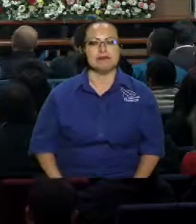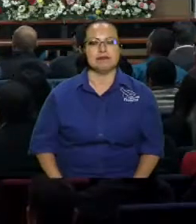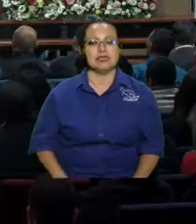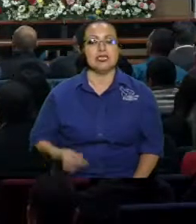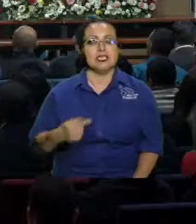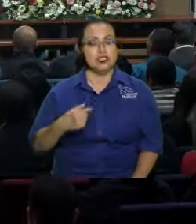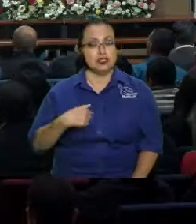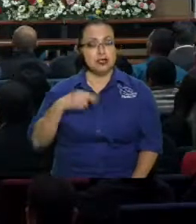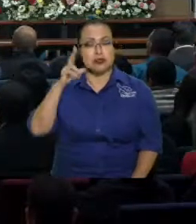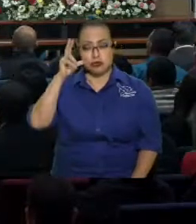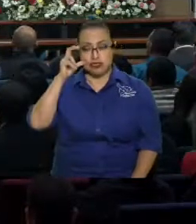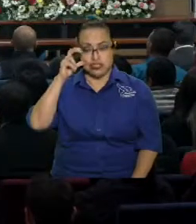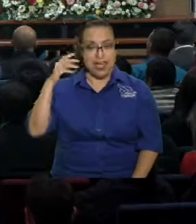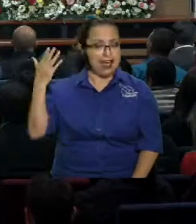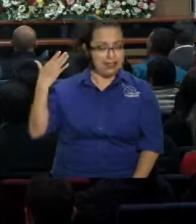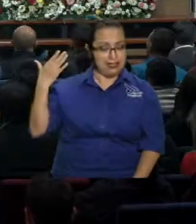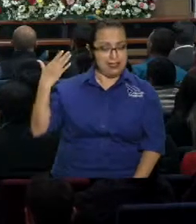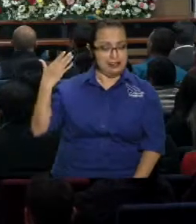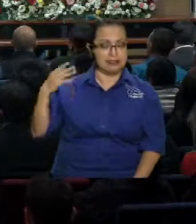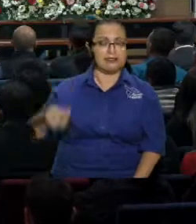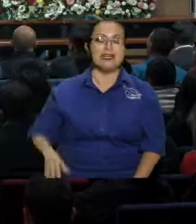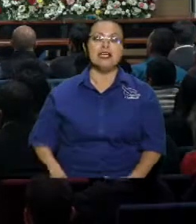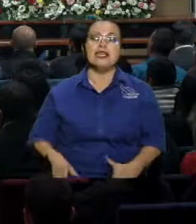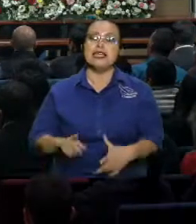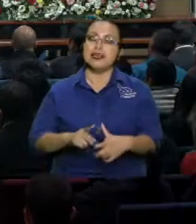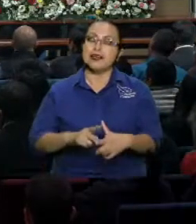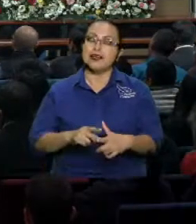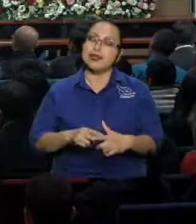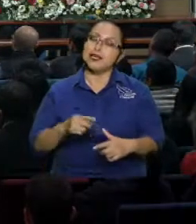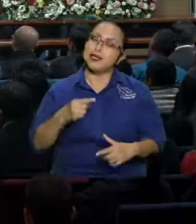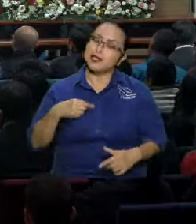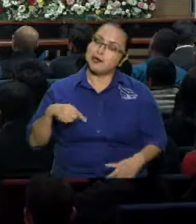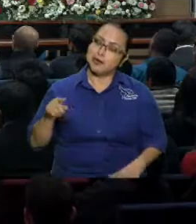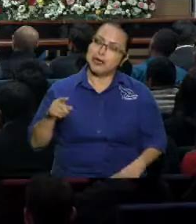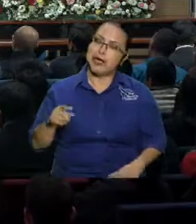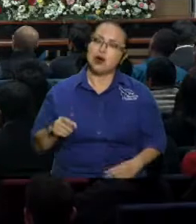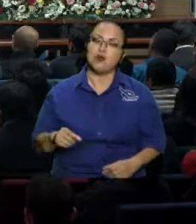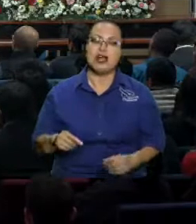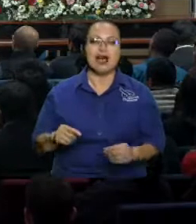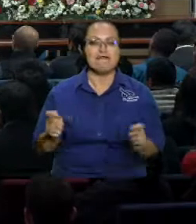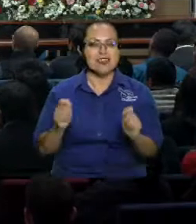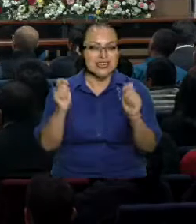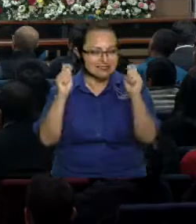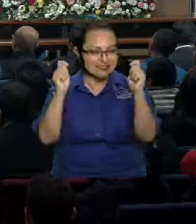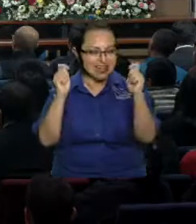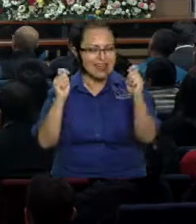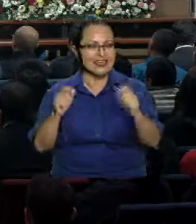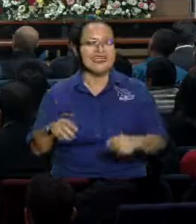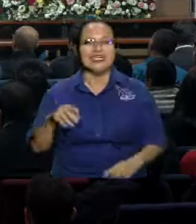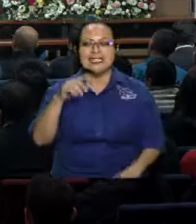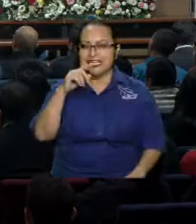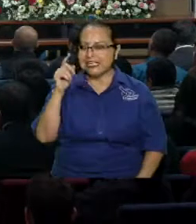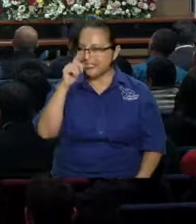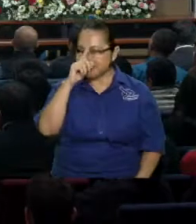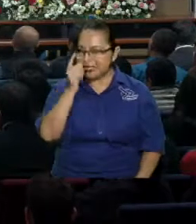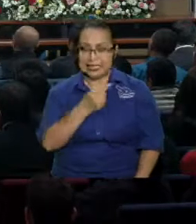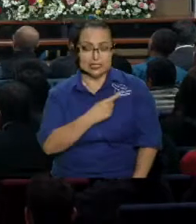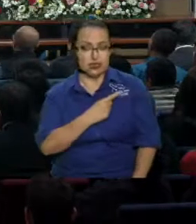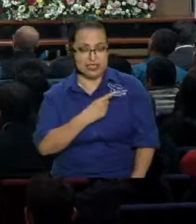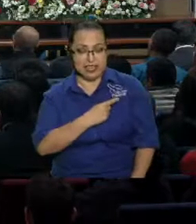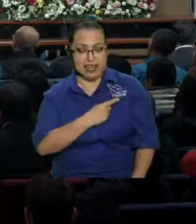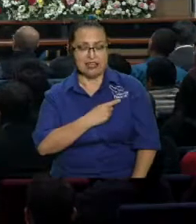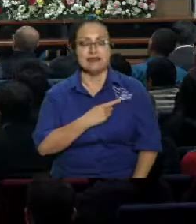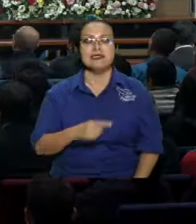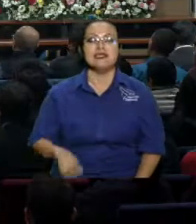por ejemplo, escuché a una persona que me contó que había ido a una despedida de soltera. Y me dijo que en la